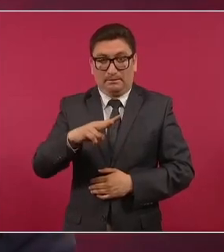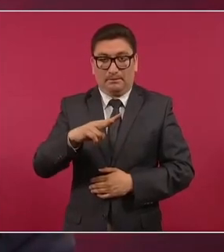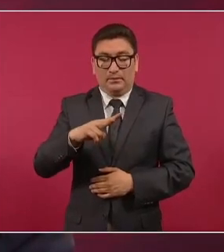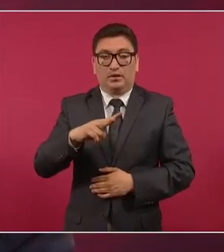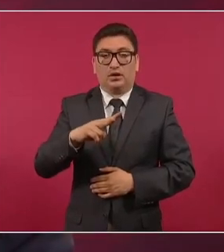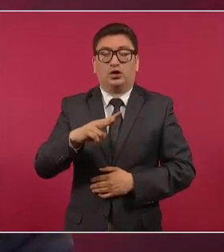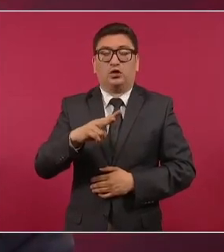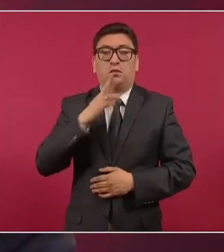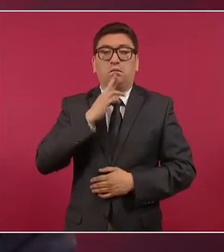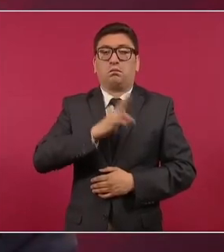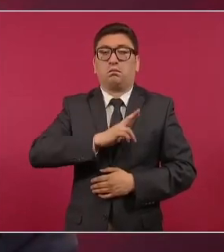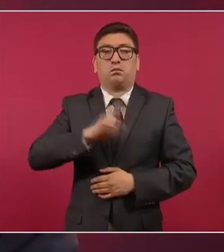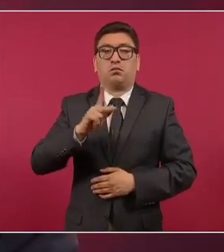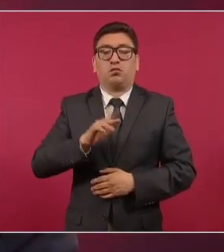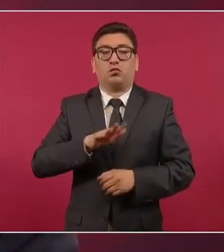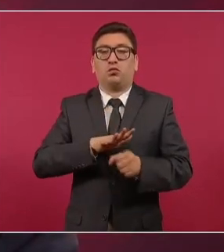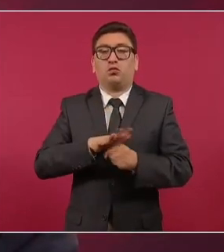calidad